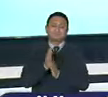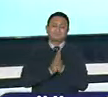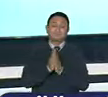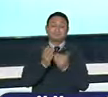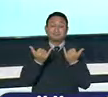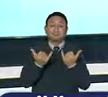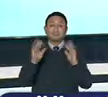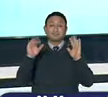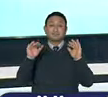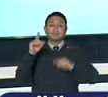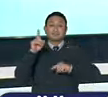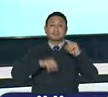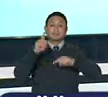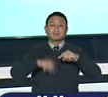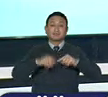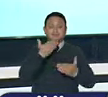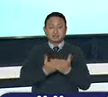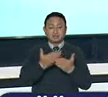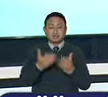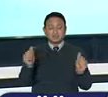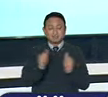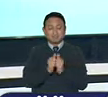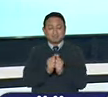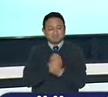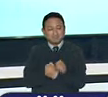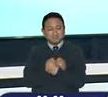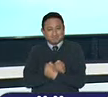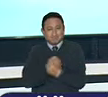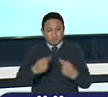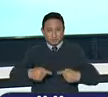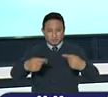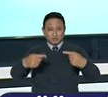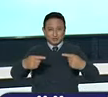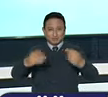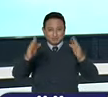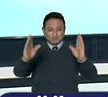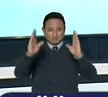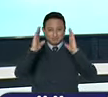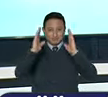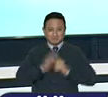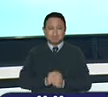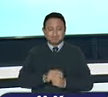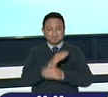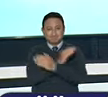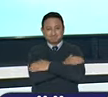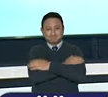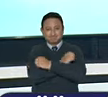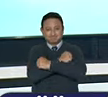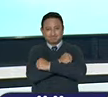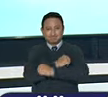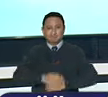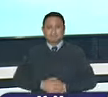Momento de despedirnos, amigos. Gracias por su compañía, cariño, pero sobre todo esa fiel sintonía. Un abrazo grande.